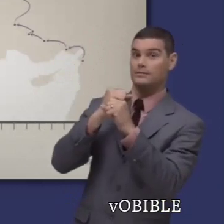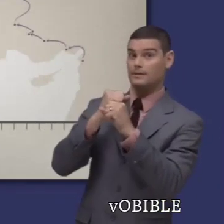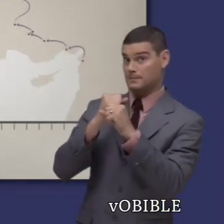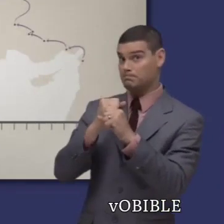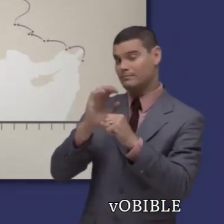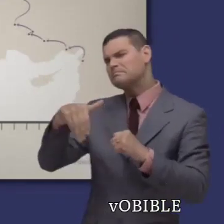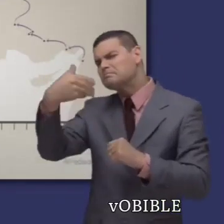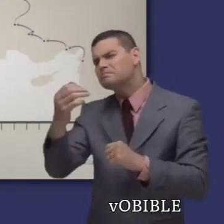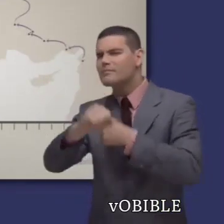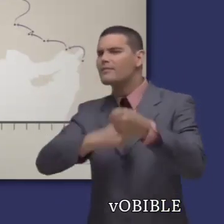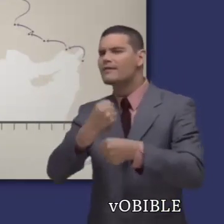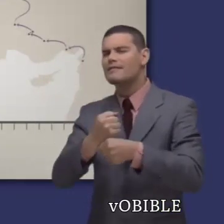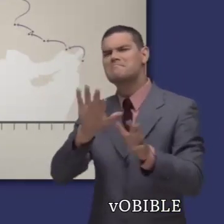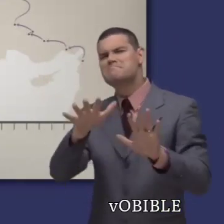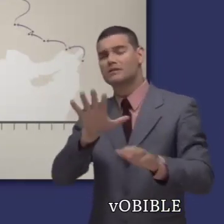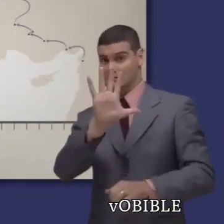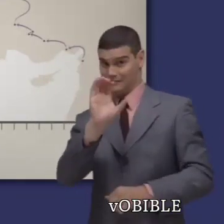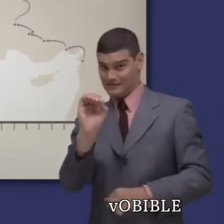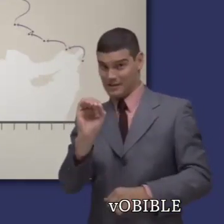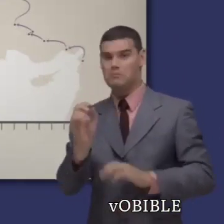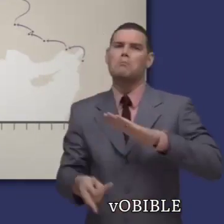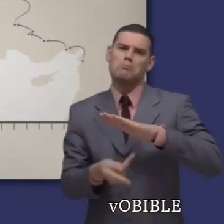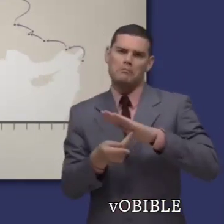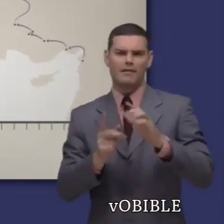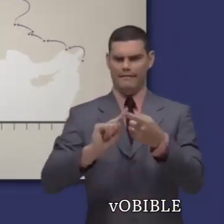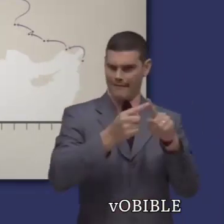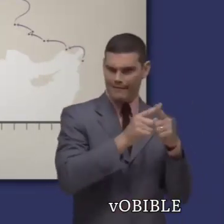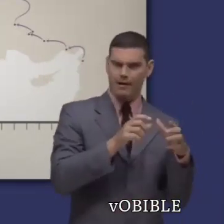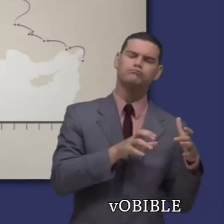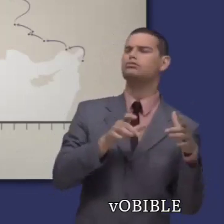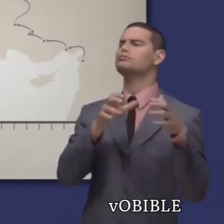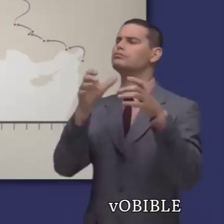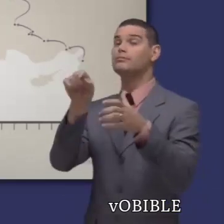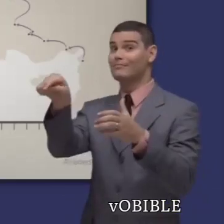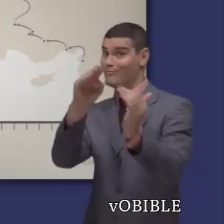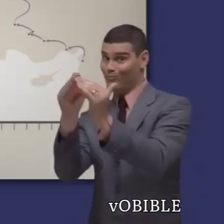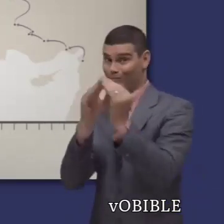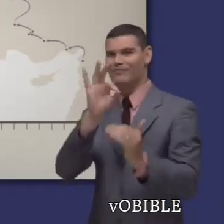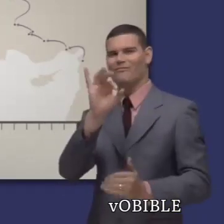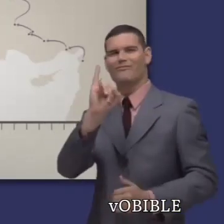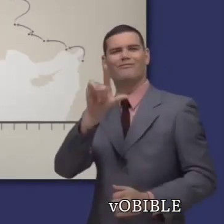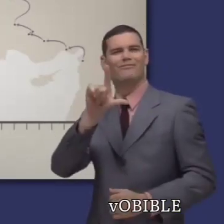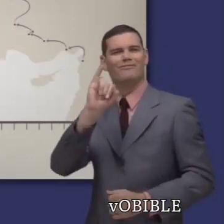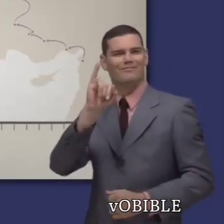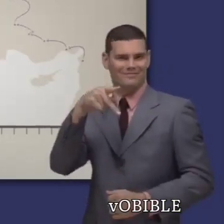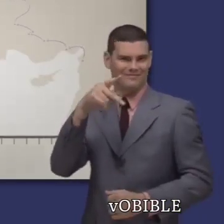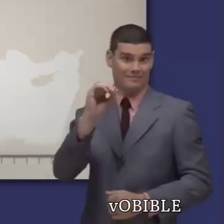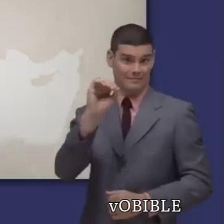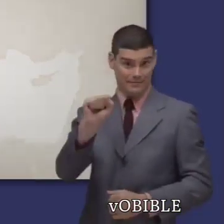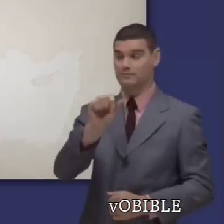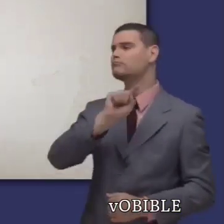Así que hacia el año 50, Pablo y sus compañeros de viaje predicaron por primera vez las buenas noticias en la ciudad macedonia